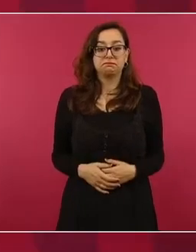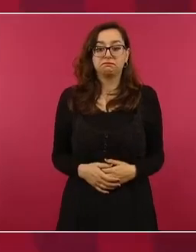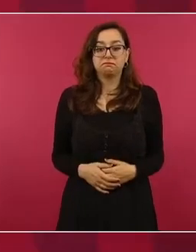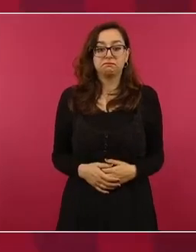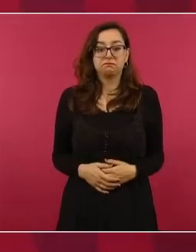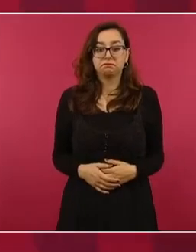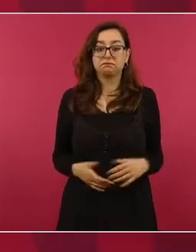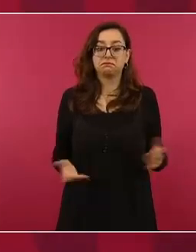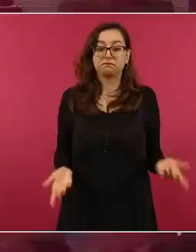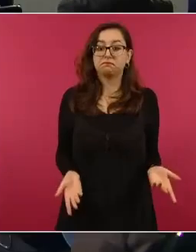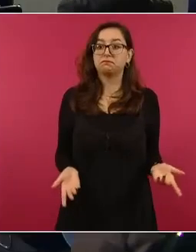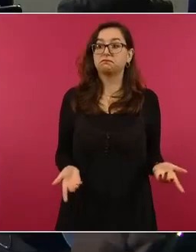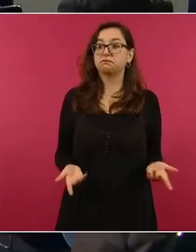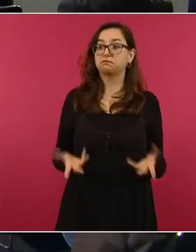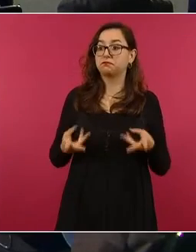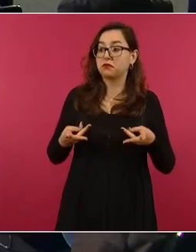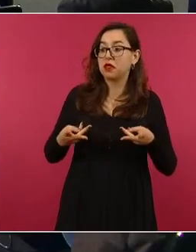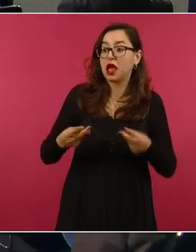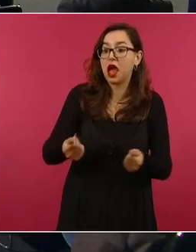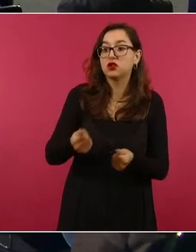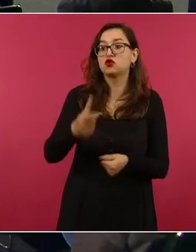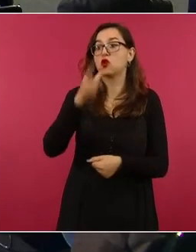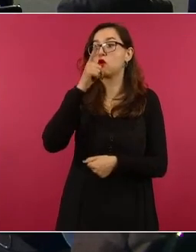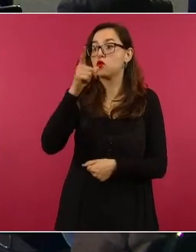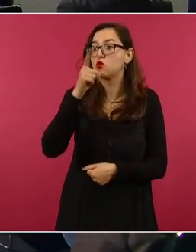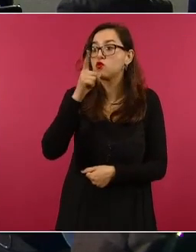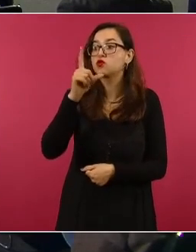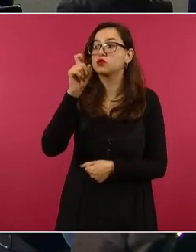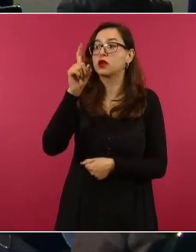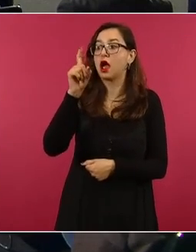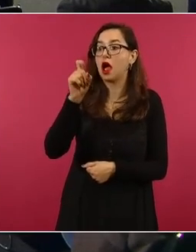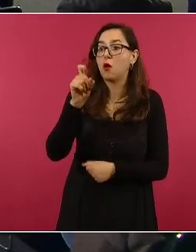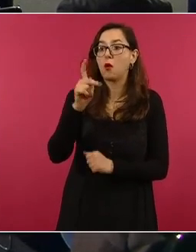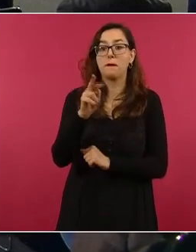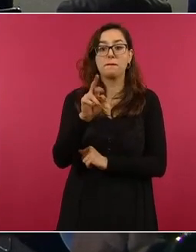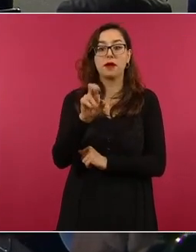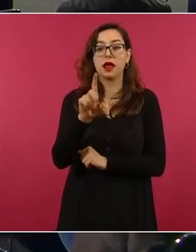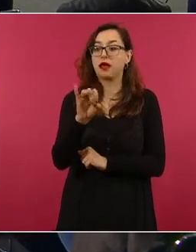Tener para pagar la luz, el agua, el predial